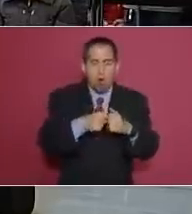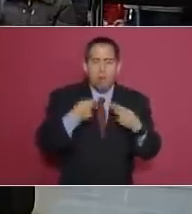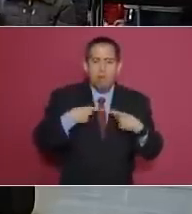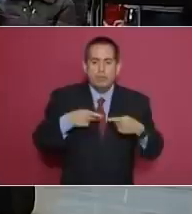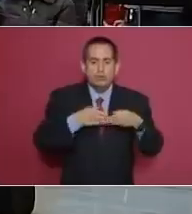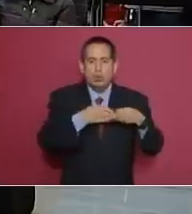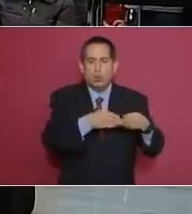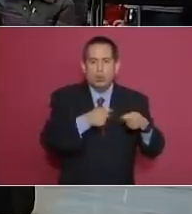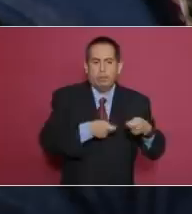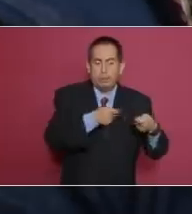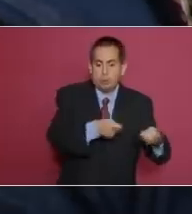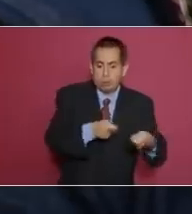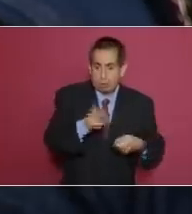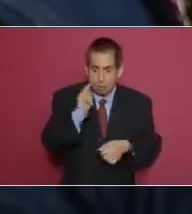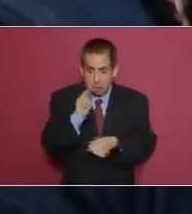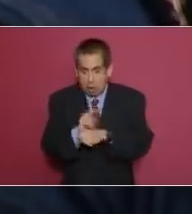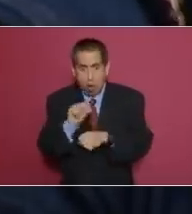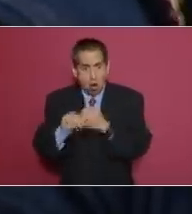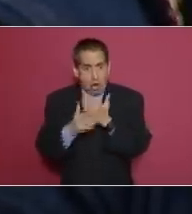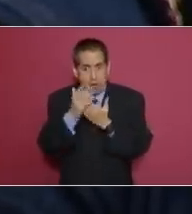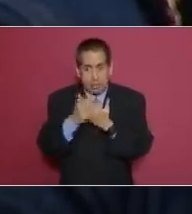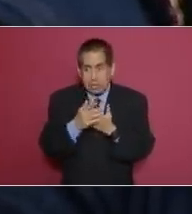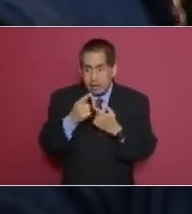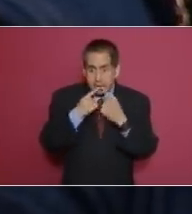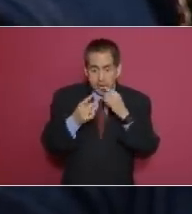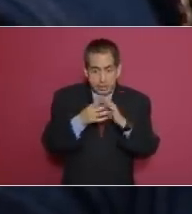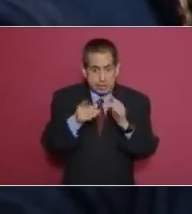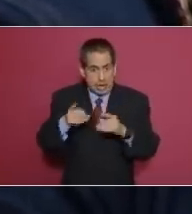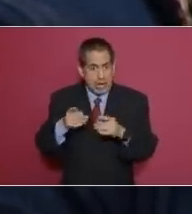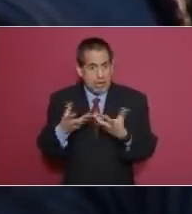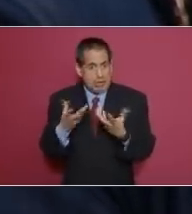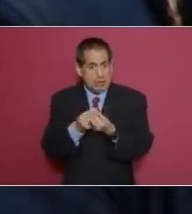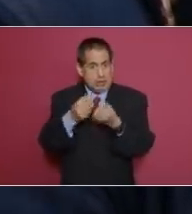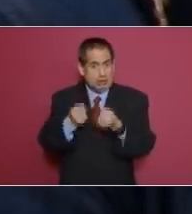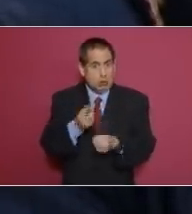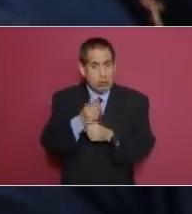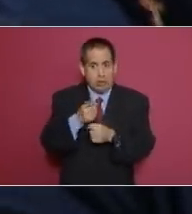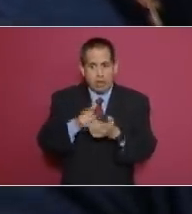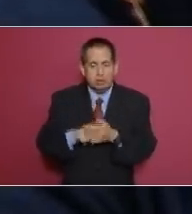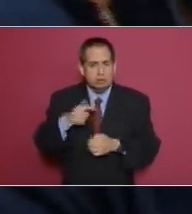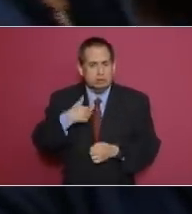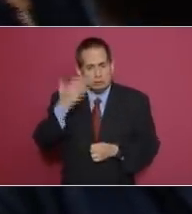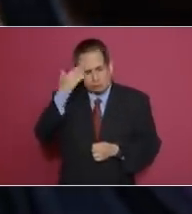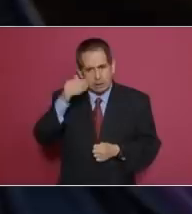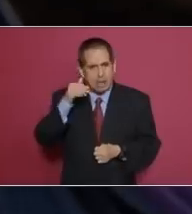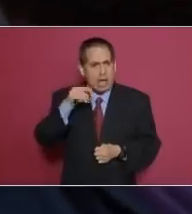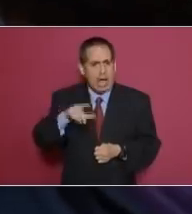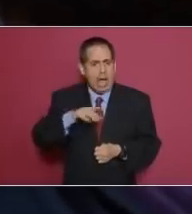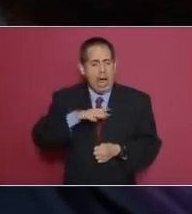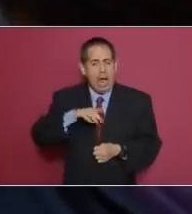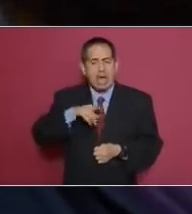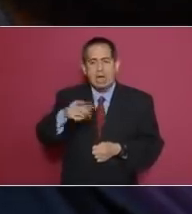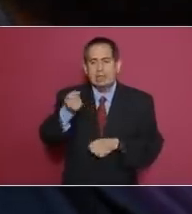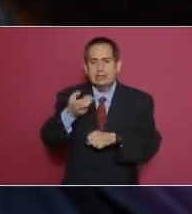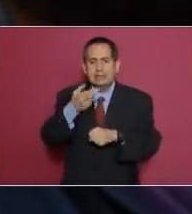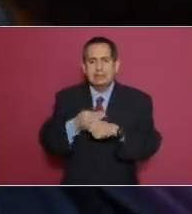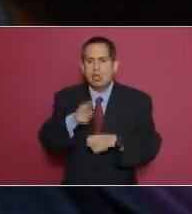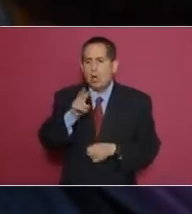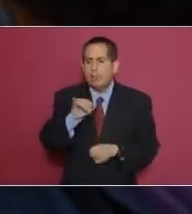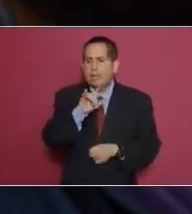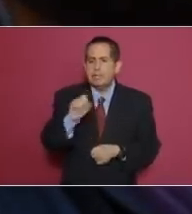este tema ya se analizó esta mañana en el Gabinete de Seguridad. Tenemos entendido que allá estuvo el secretario